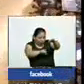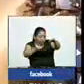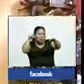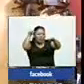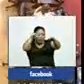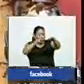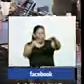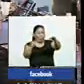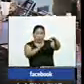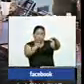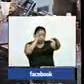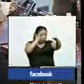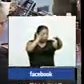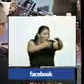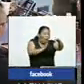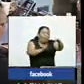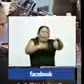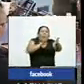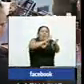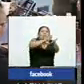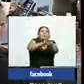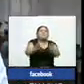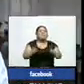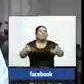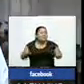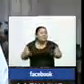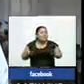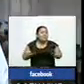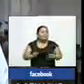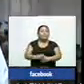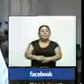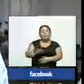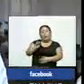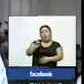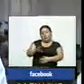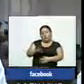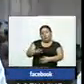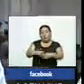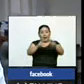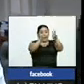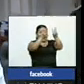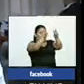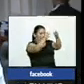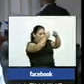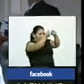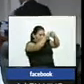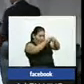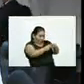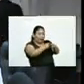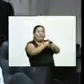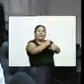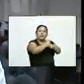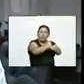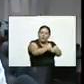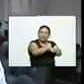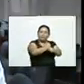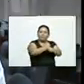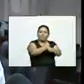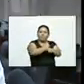especial atención al destino de los fondos. En el rubro de seguridad, en el